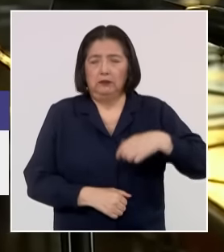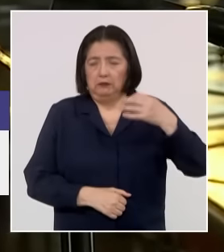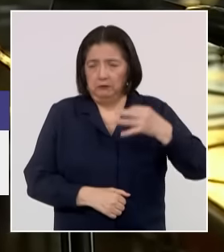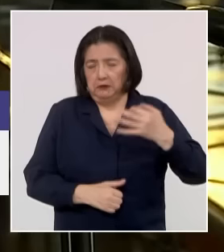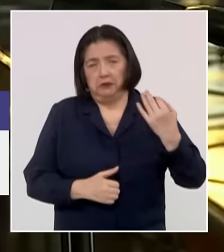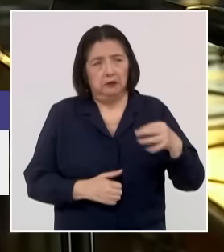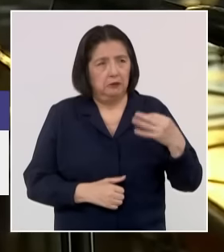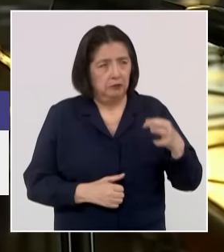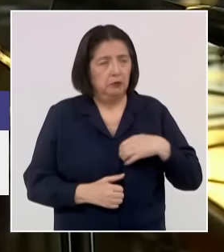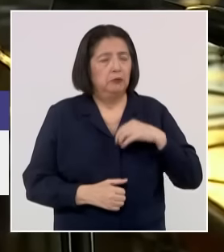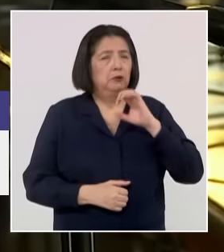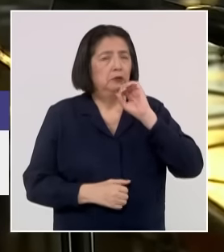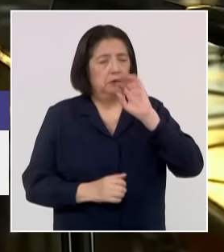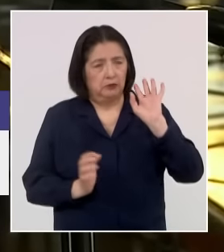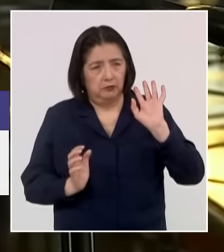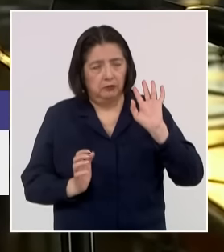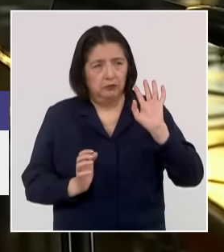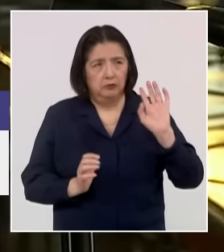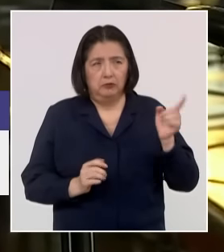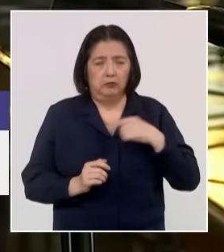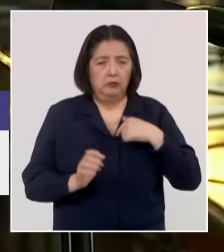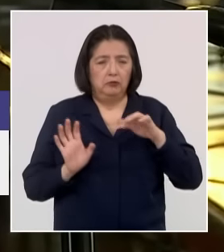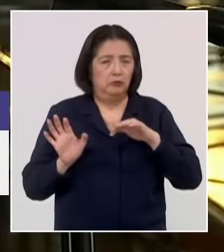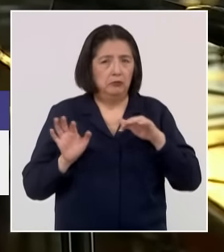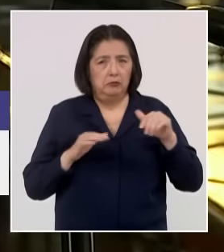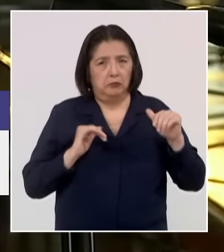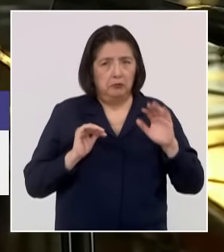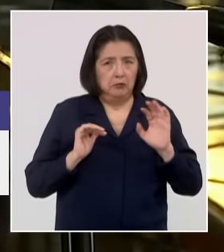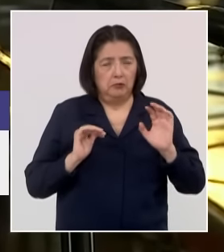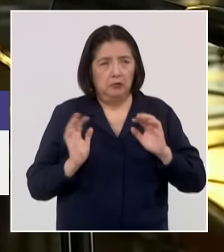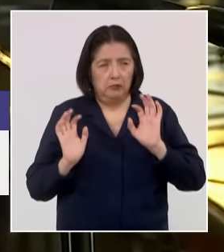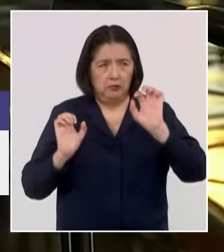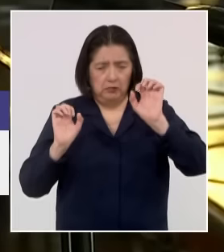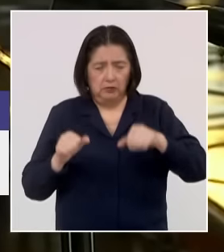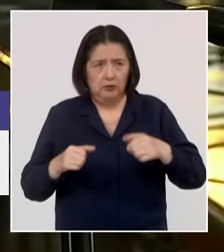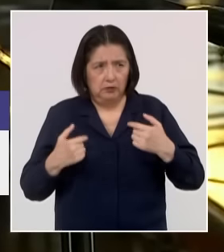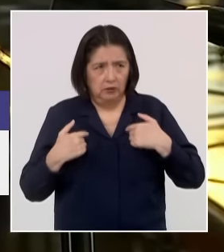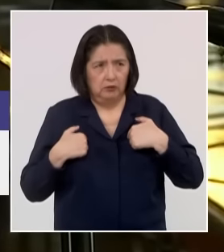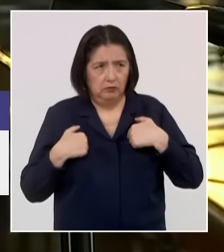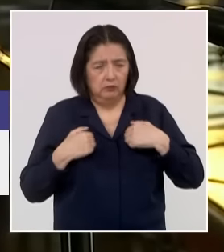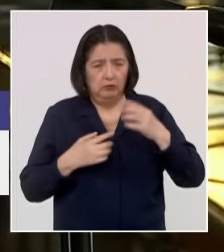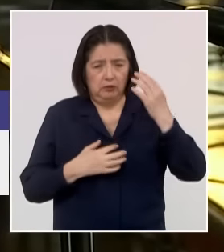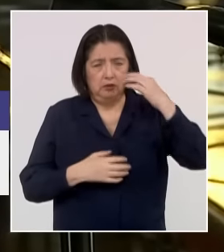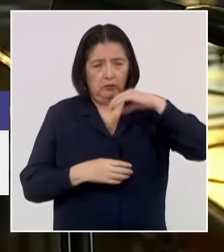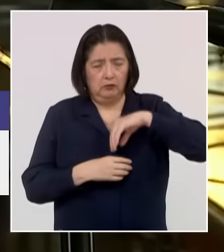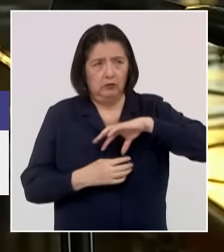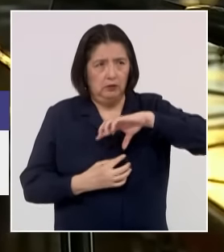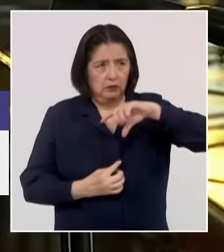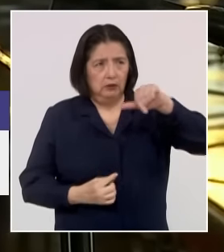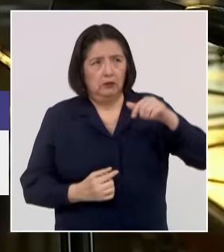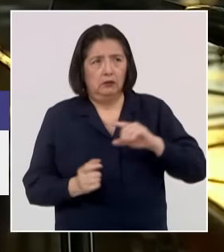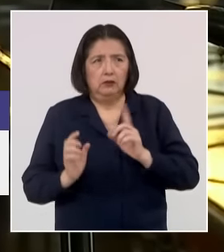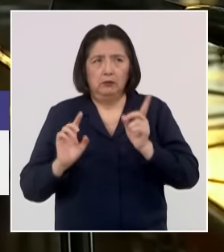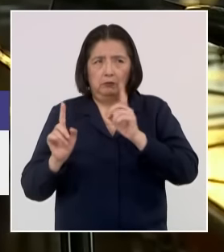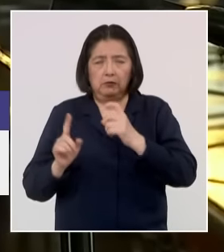como siempre he dicho. No le corro a ella, porque la tengo en mi ADN. ¿Alguna otra